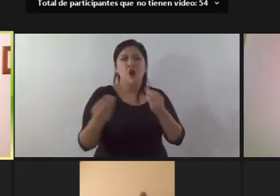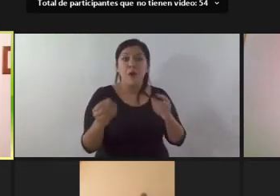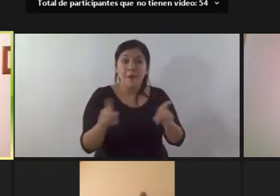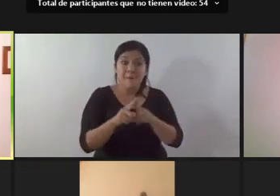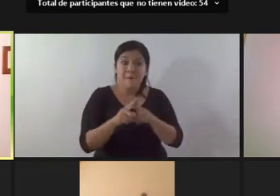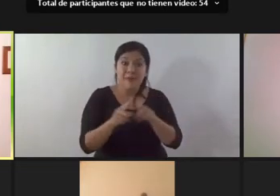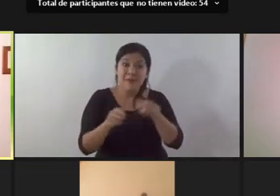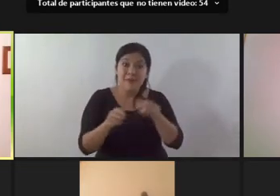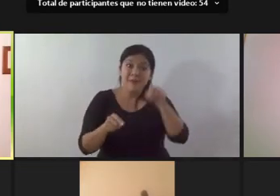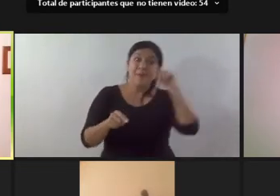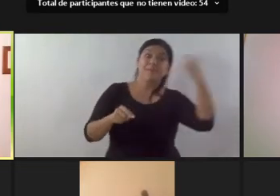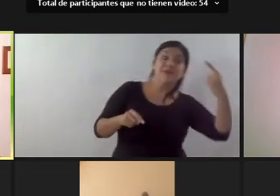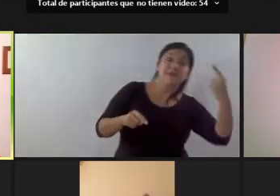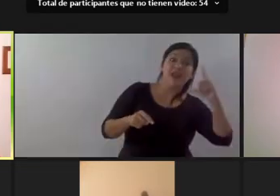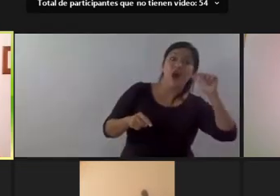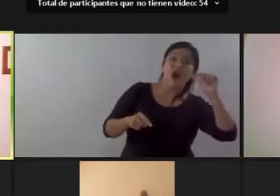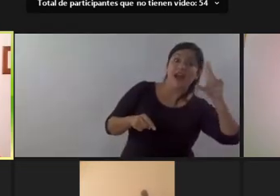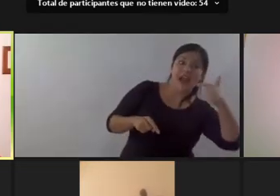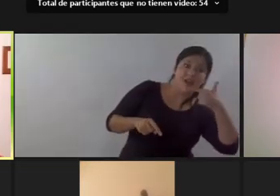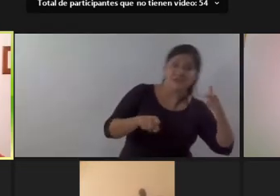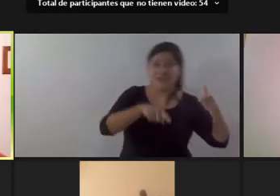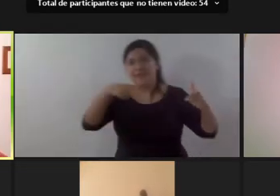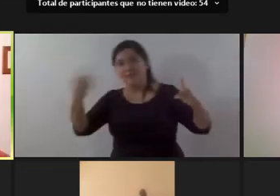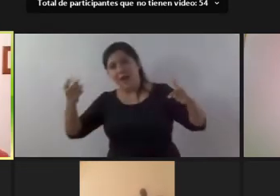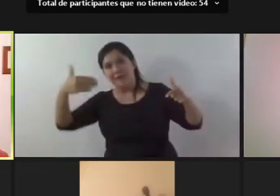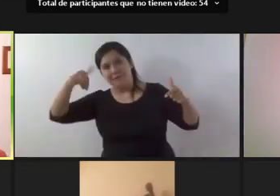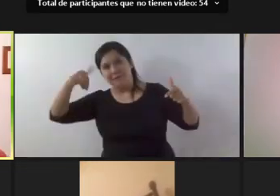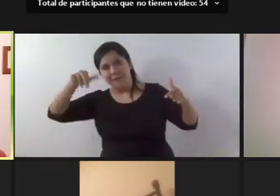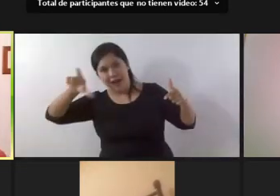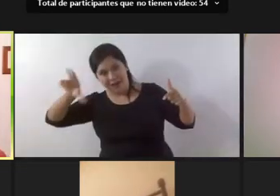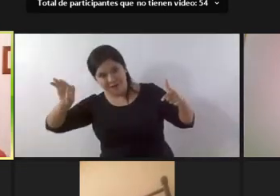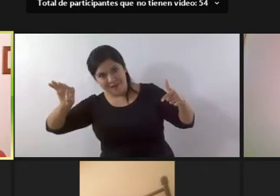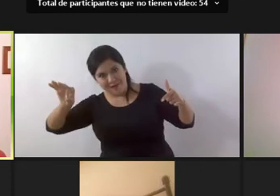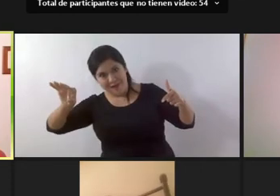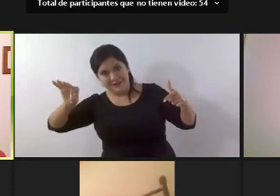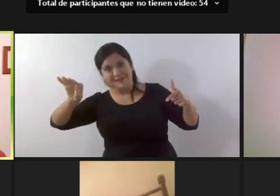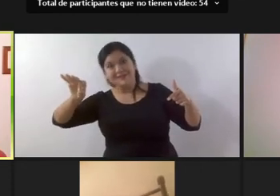que antes, Carlos Prada y después Mauro Cabral.